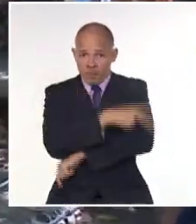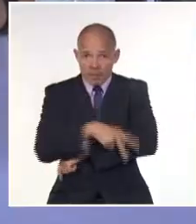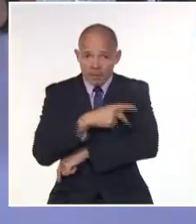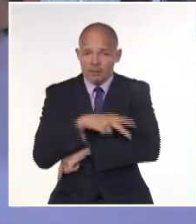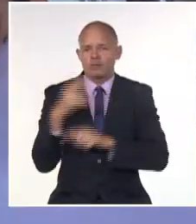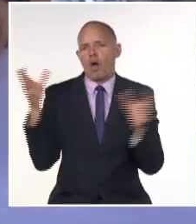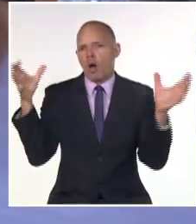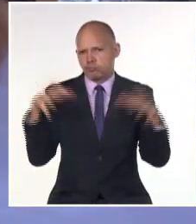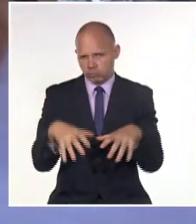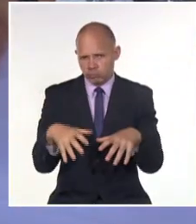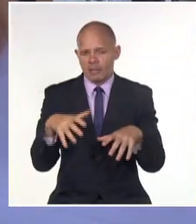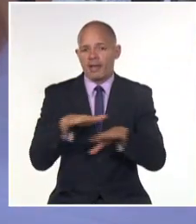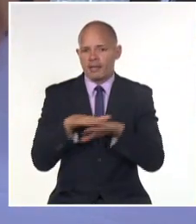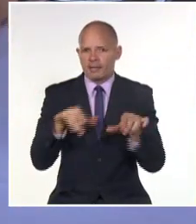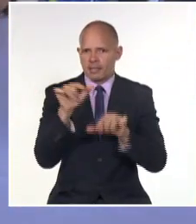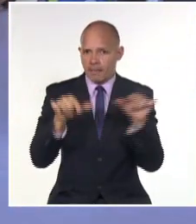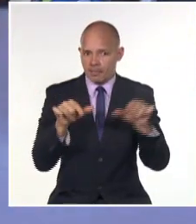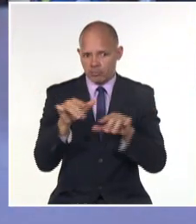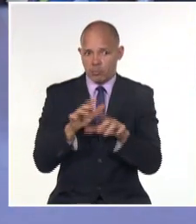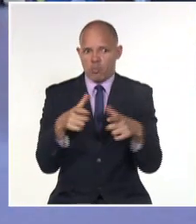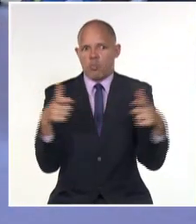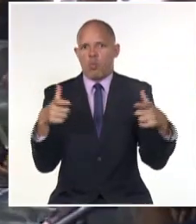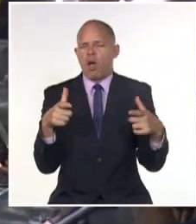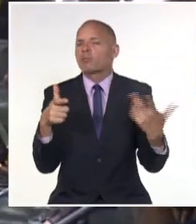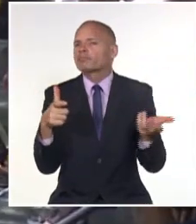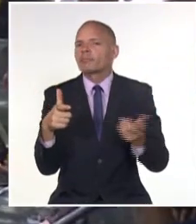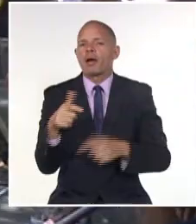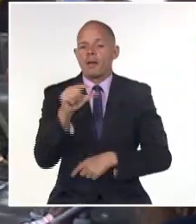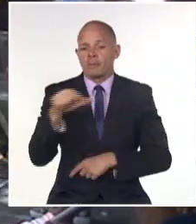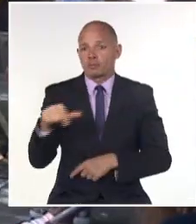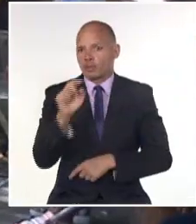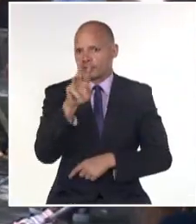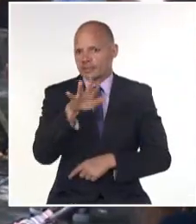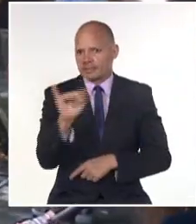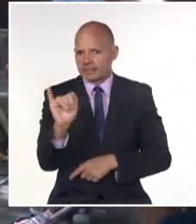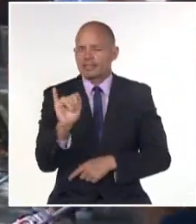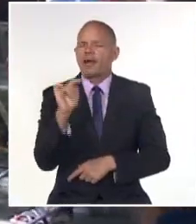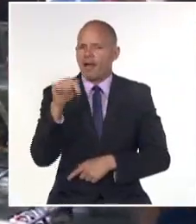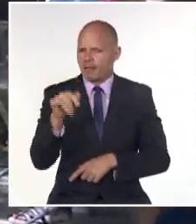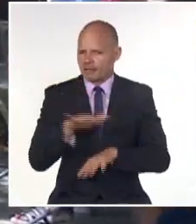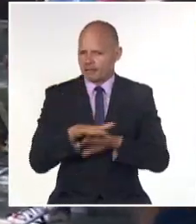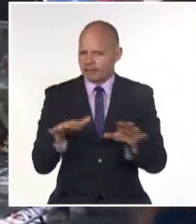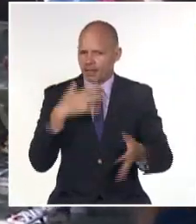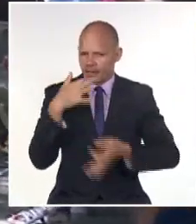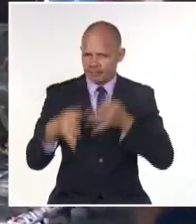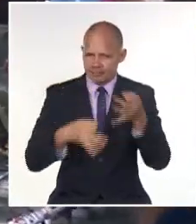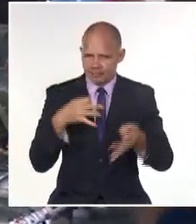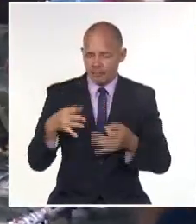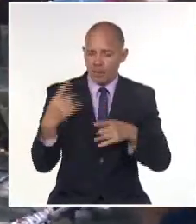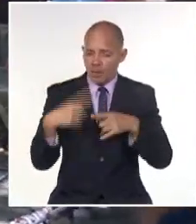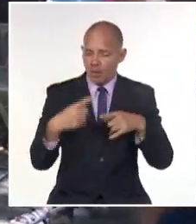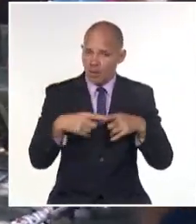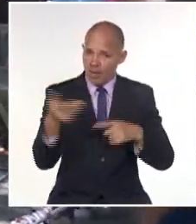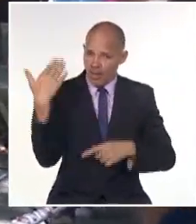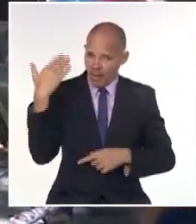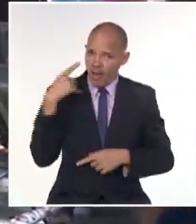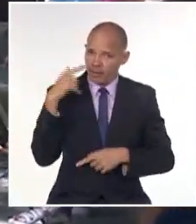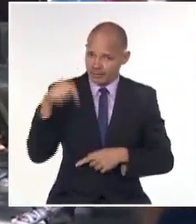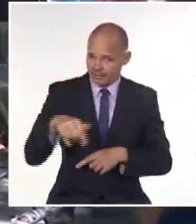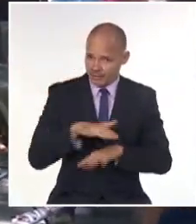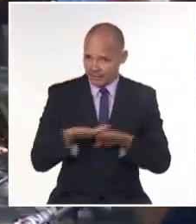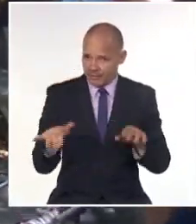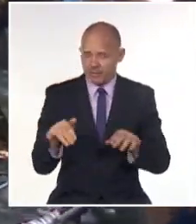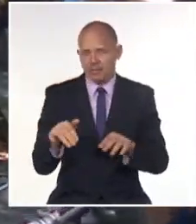casi ya eran 33 hace unos días, ya llegaron a 36. Que nos estén acompañando poetas que históricamente han estado por lo menos en 4 o 5